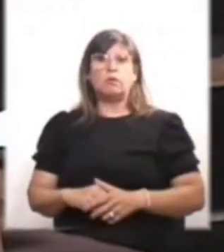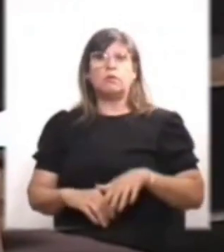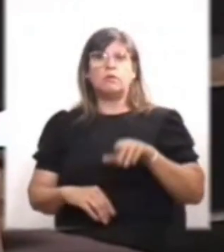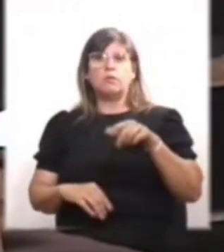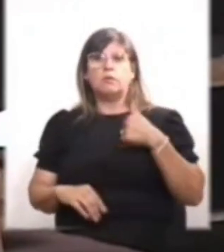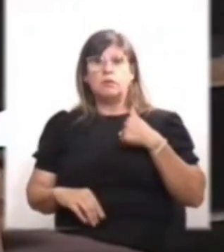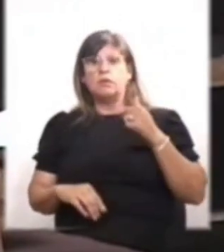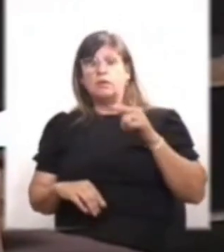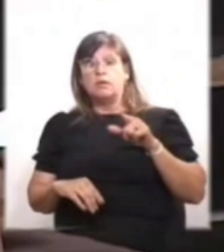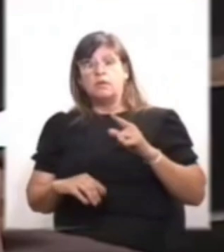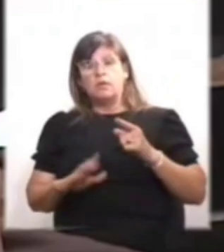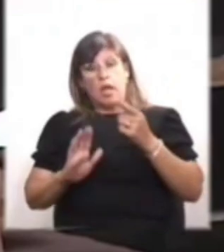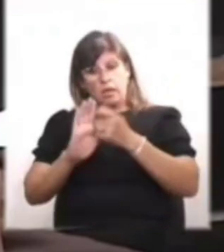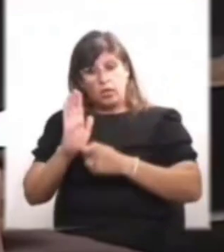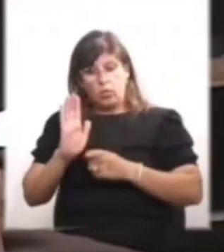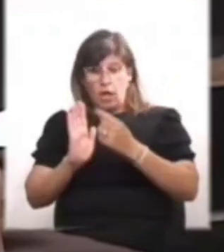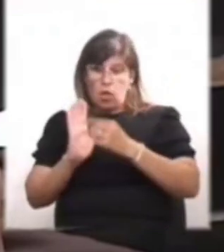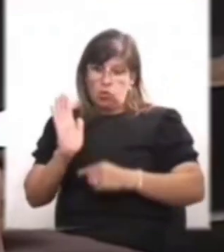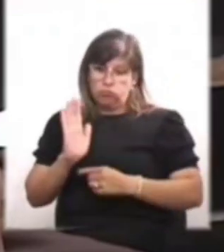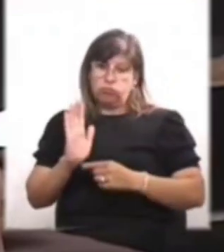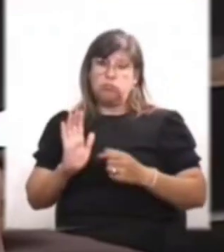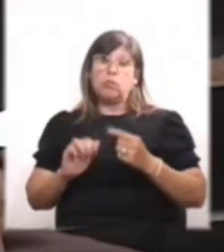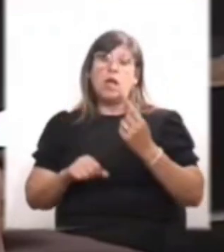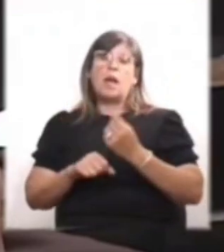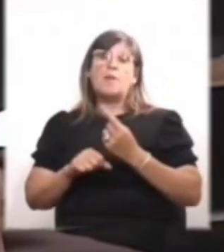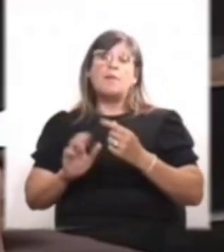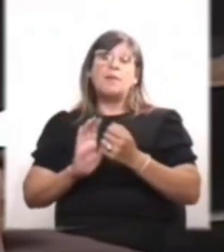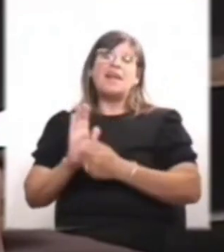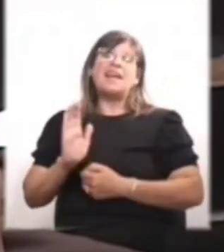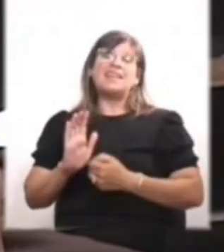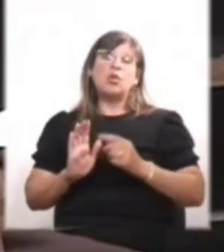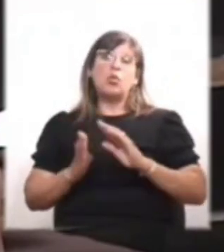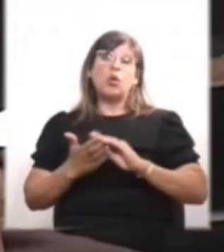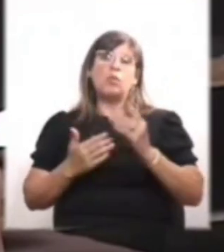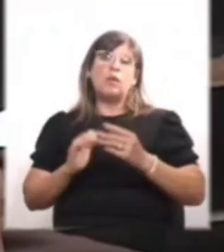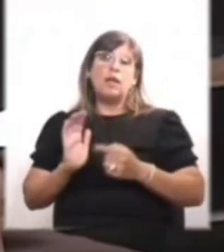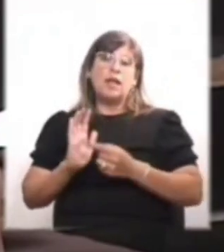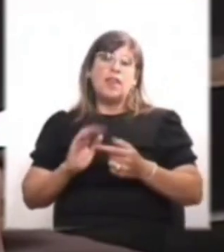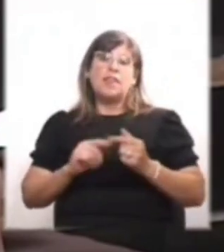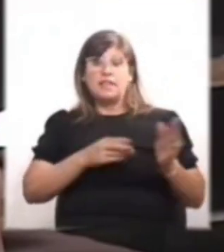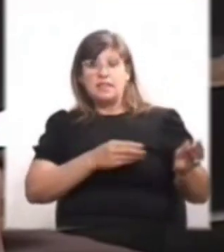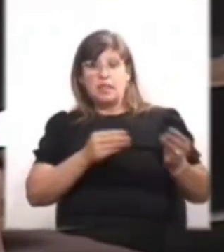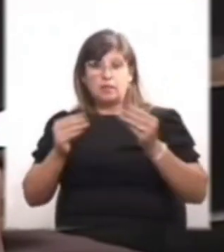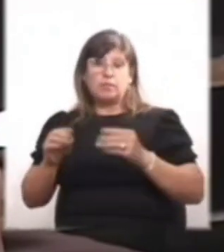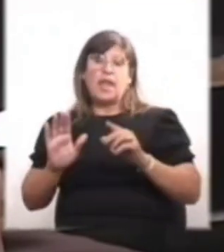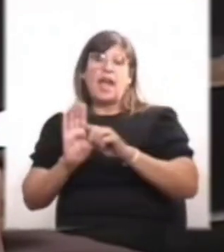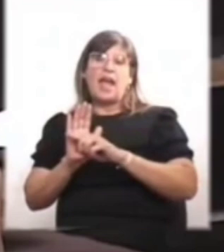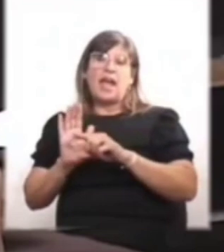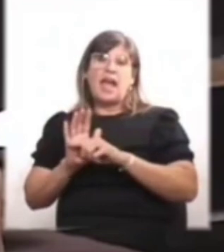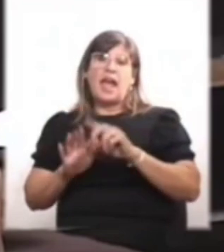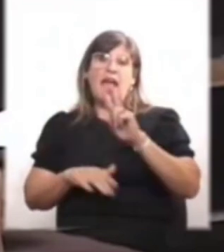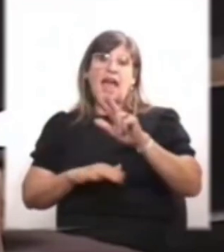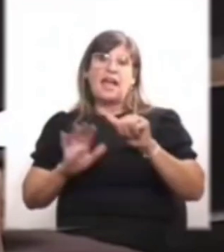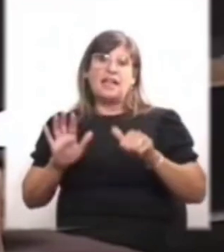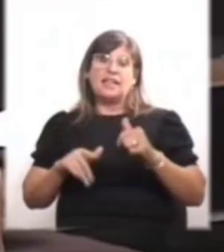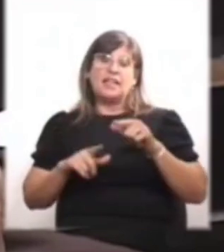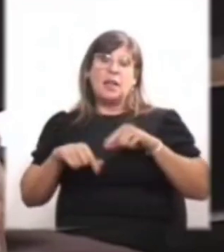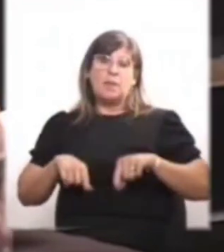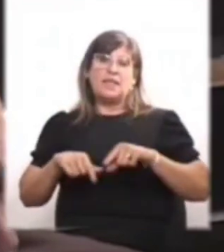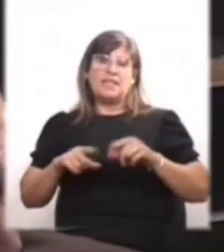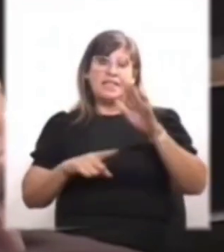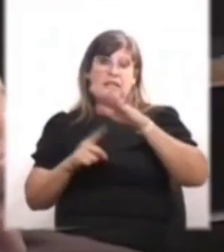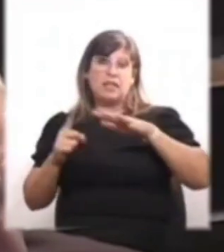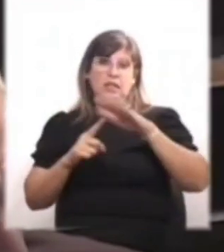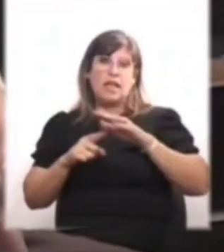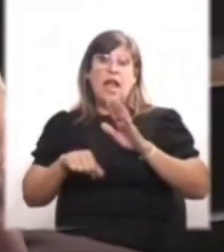Yendo al articulado, el primer artículo del proyecto establece la transferencia al inciso 36, Ministerio de Ambiente,